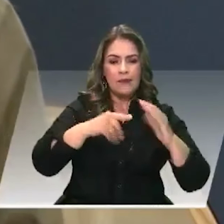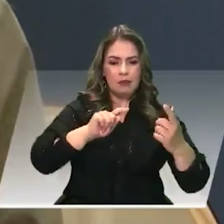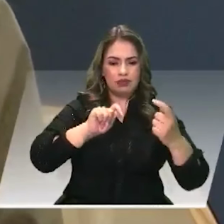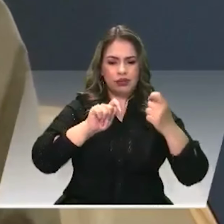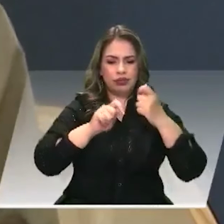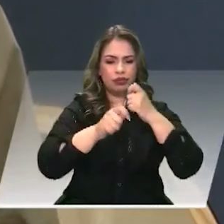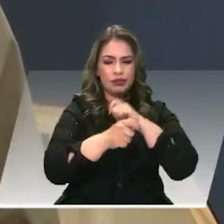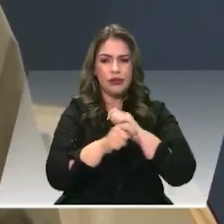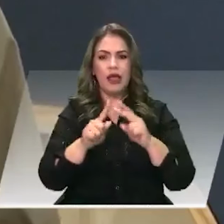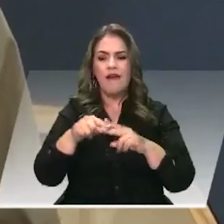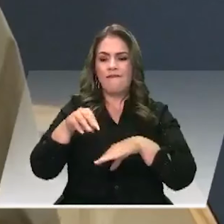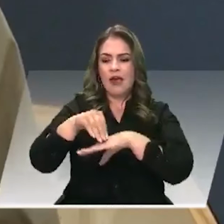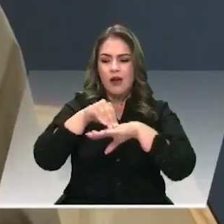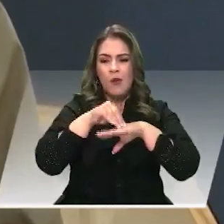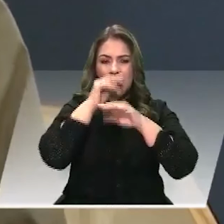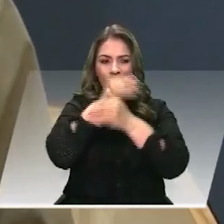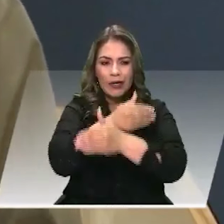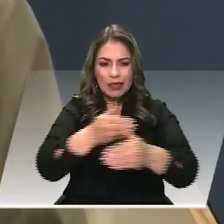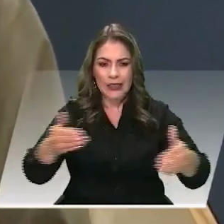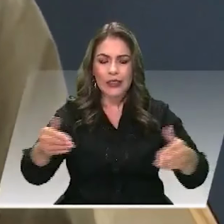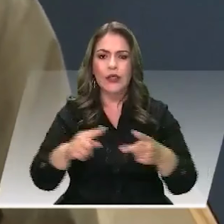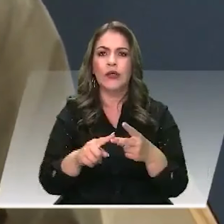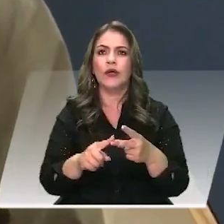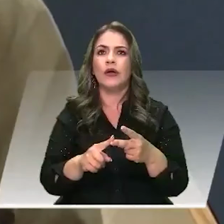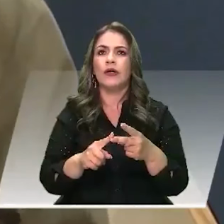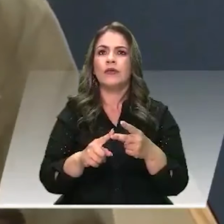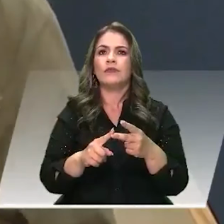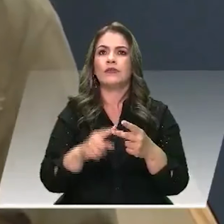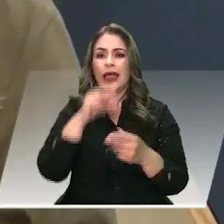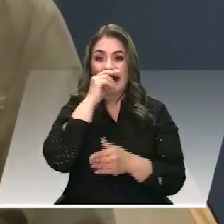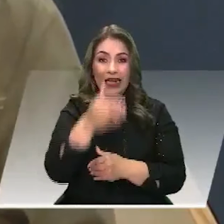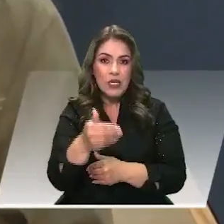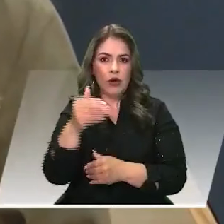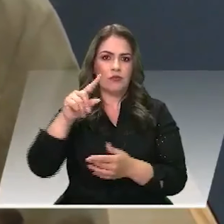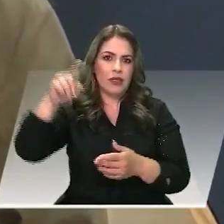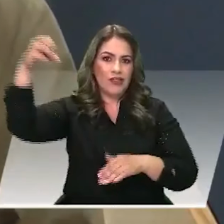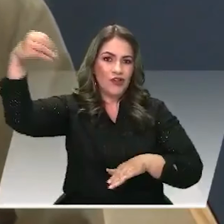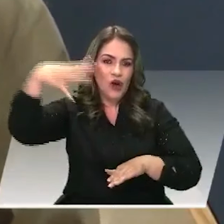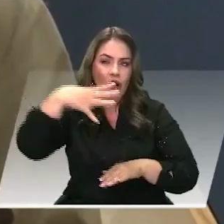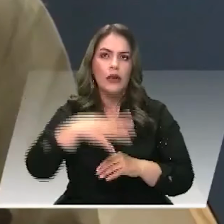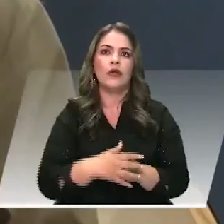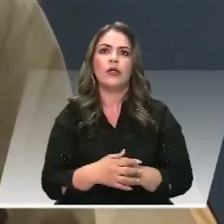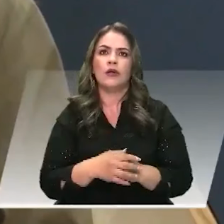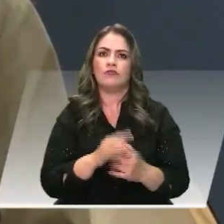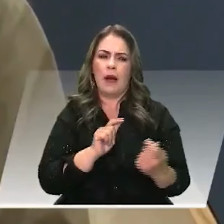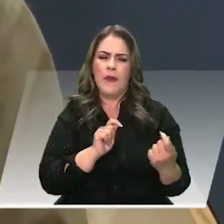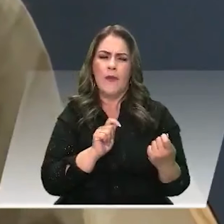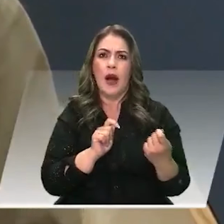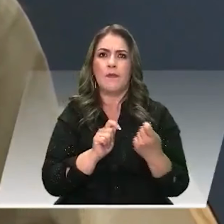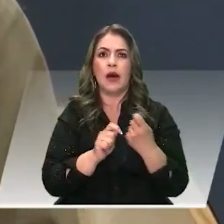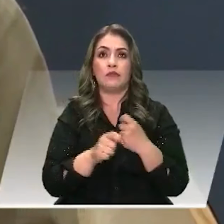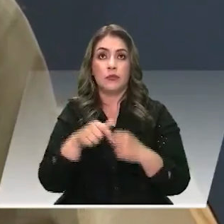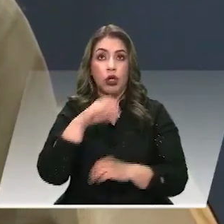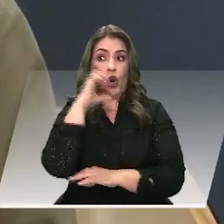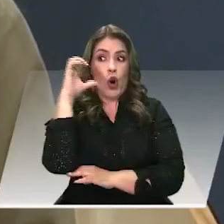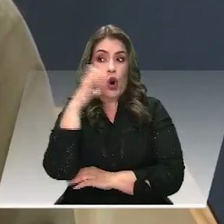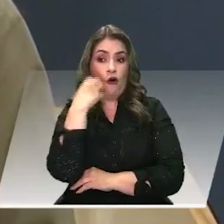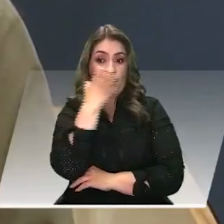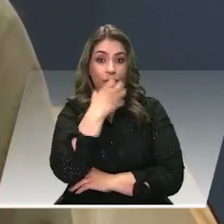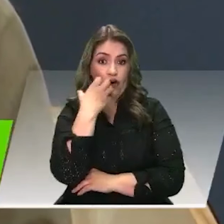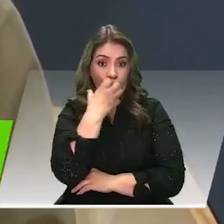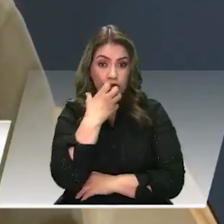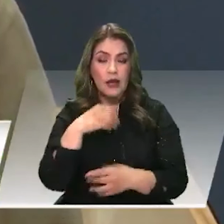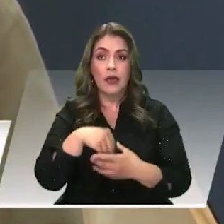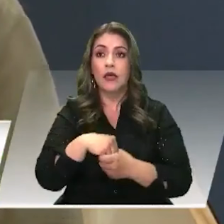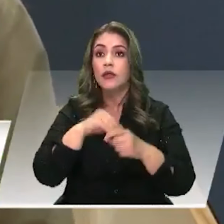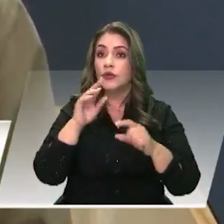la agricultura un gran reto, y seguir posicionando la fruta colombiana no solamente por su